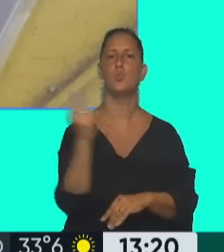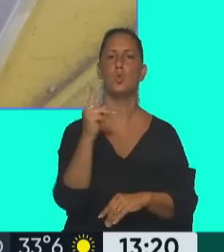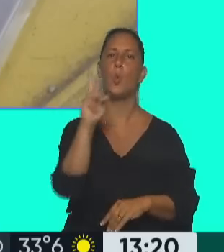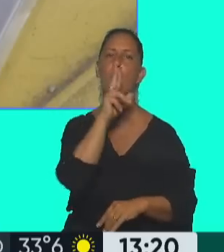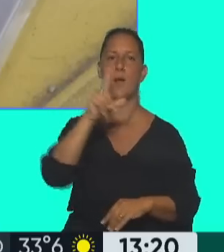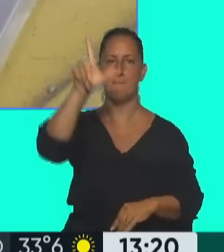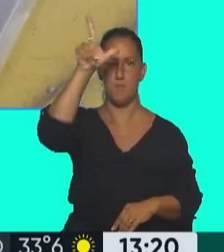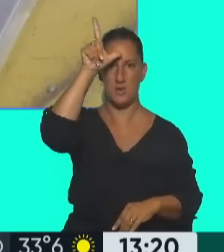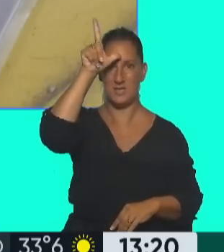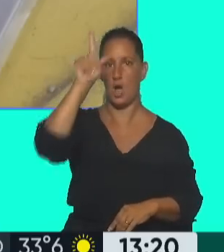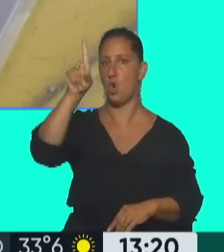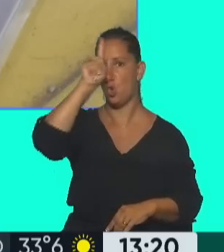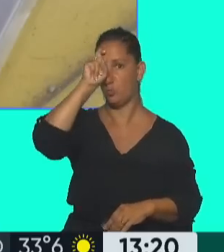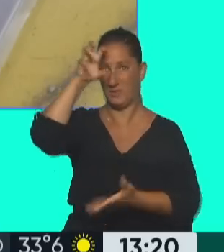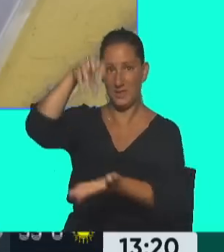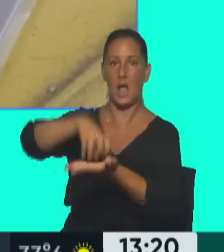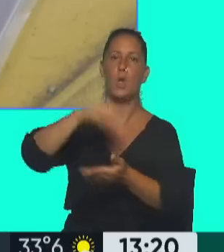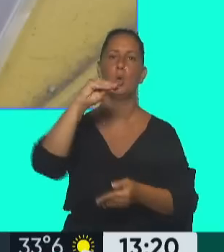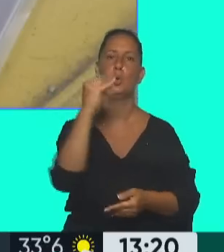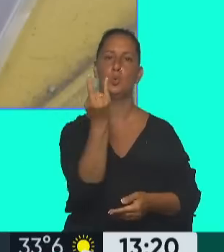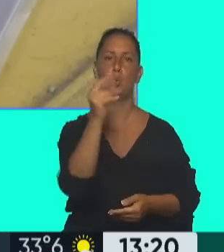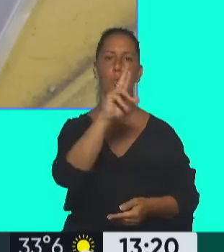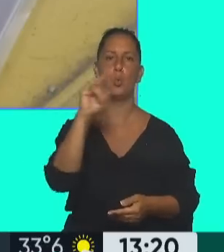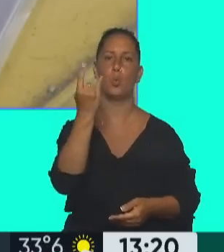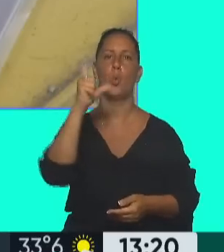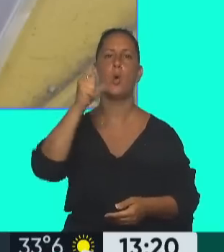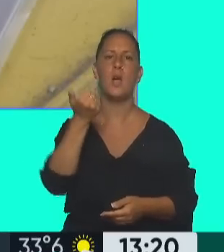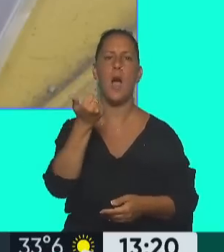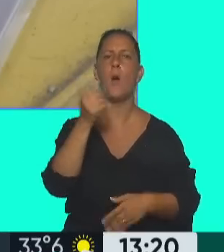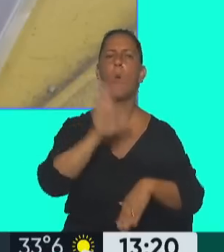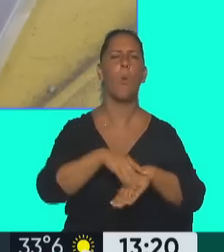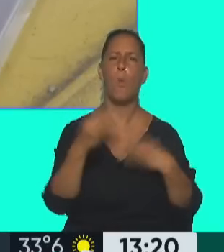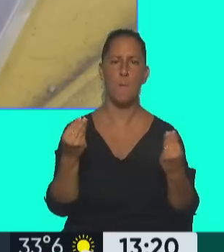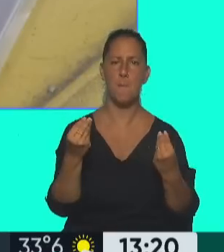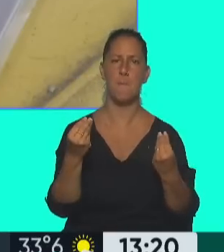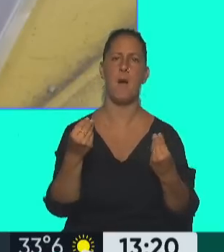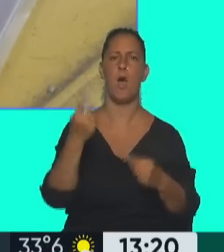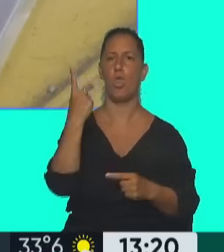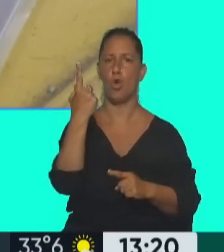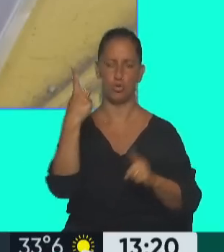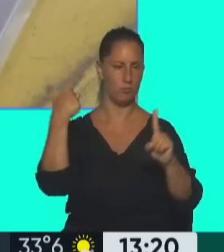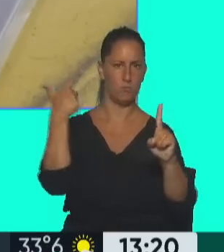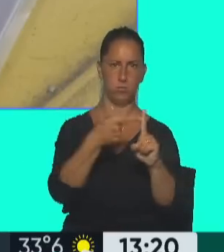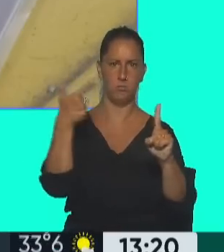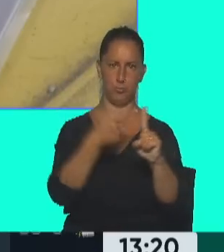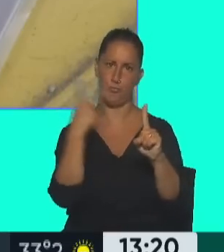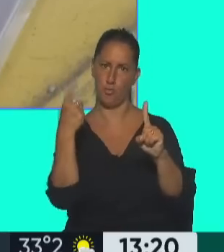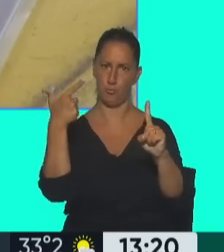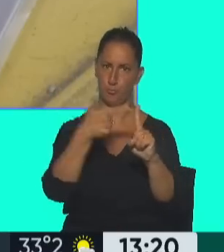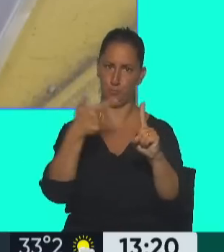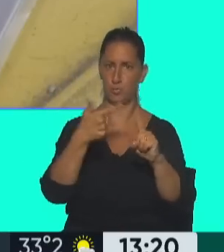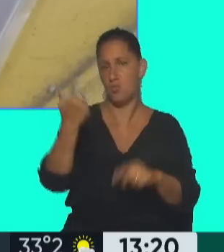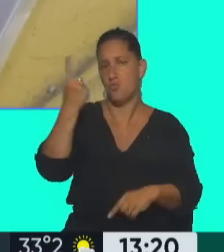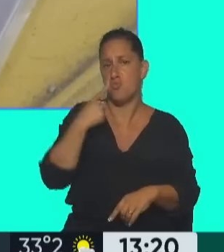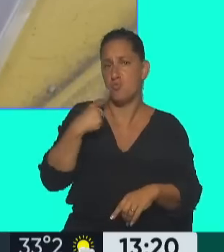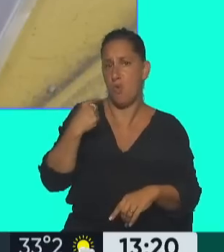policía en el hospital churruca como consecuencia de dos balazos propinados por un hombre que